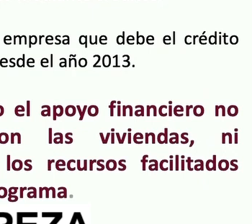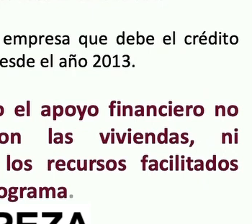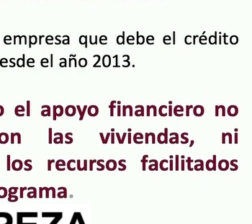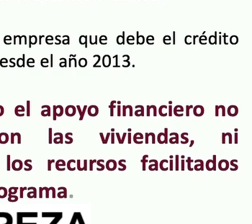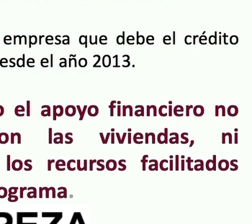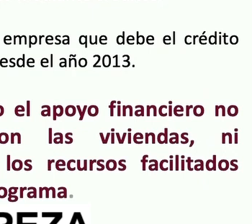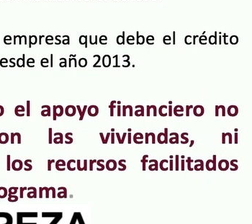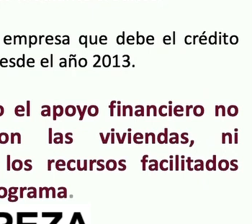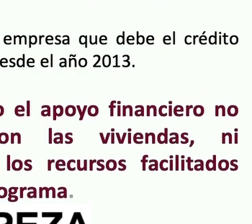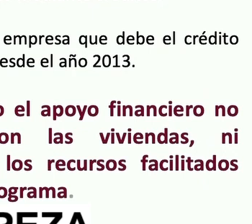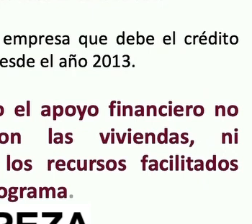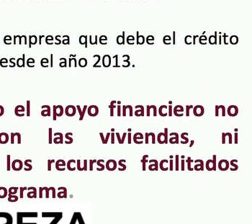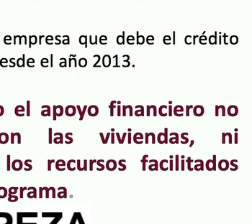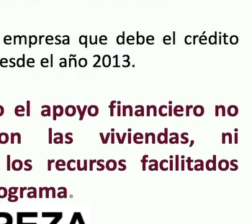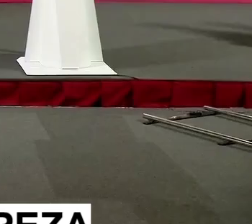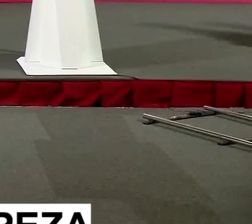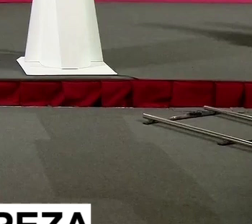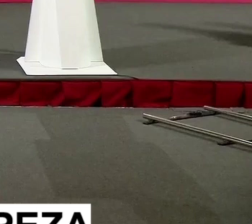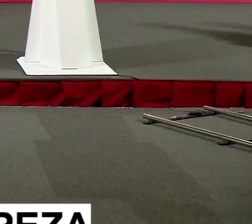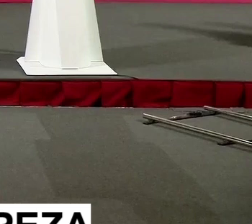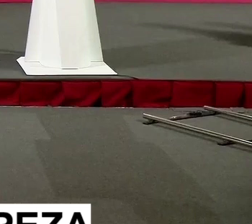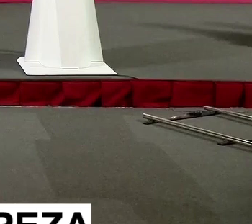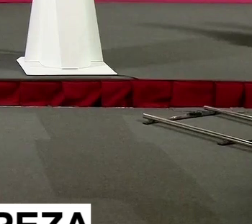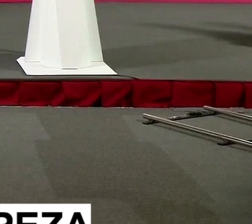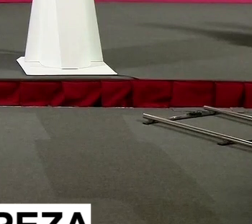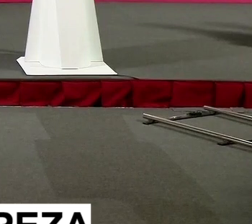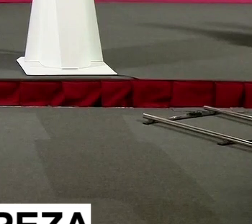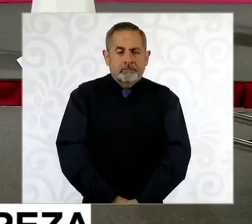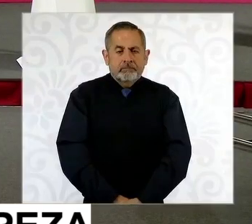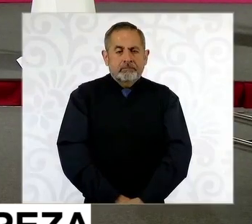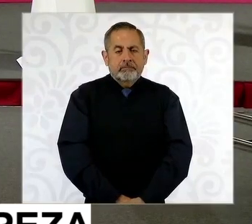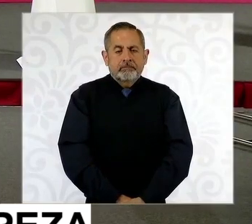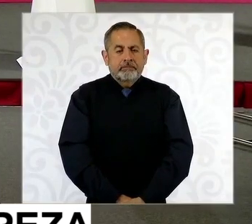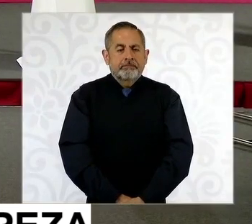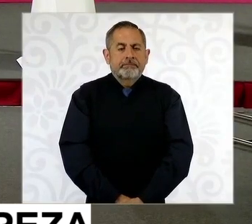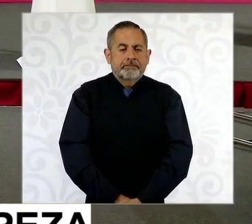facilitados con el programa. El siguiente caso